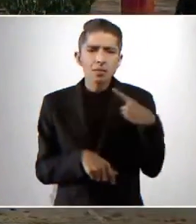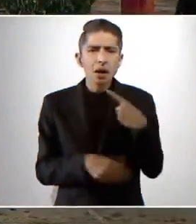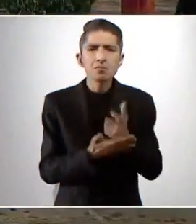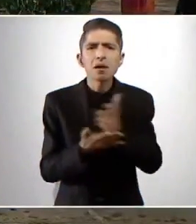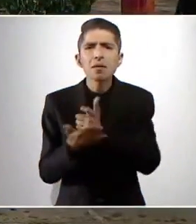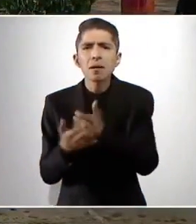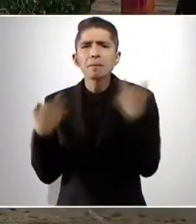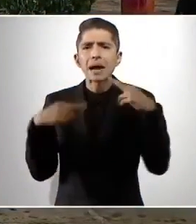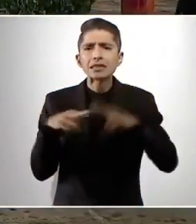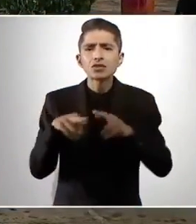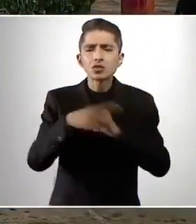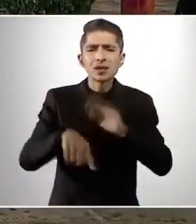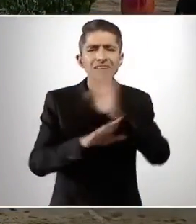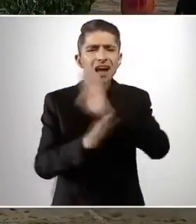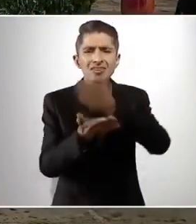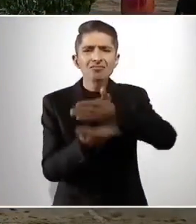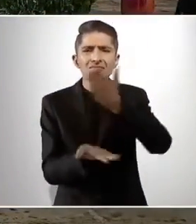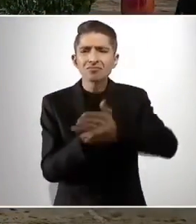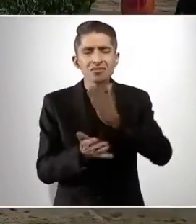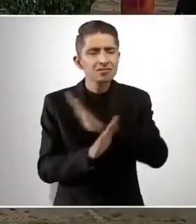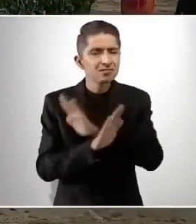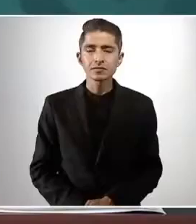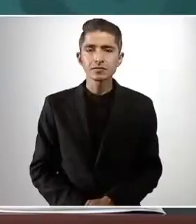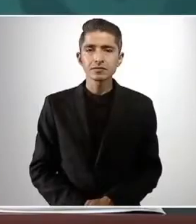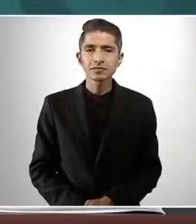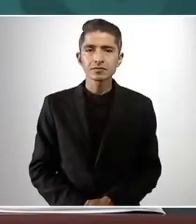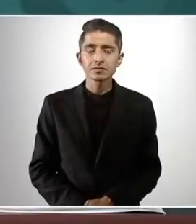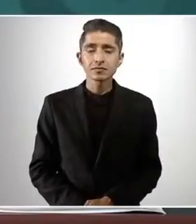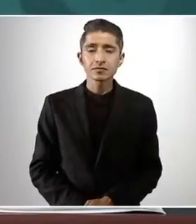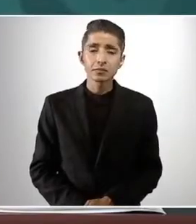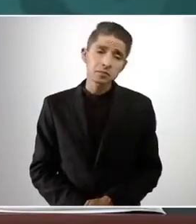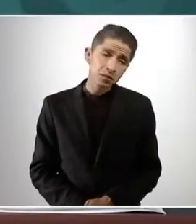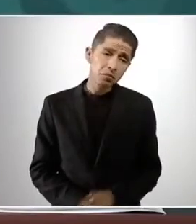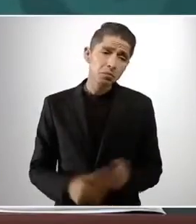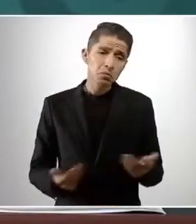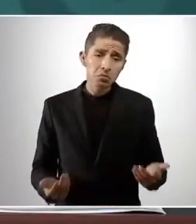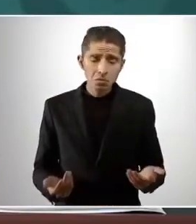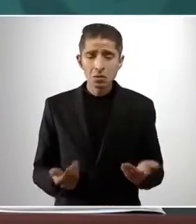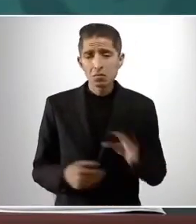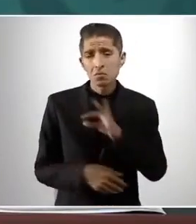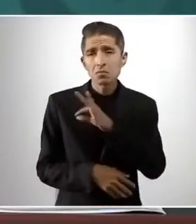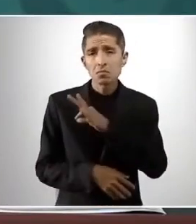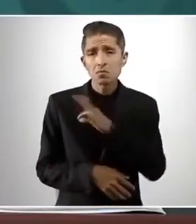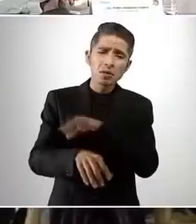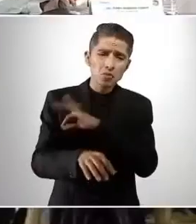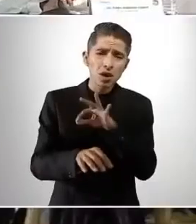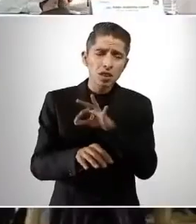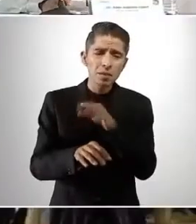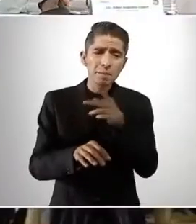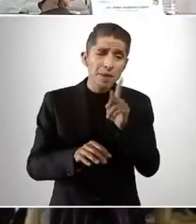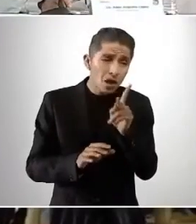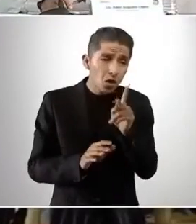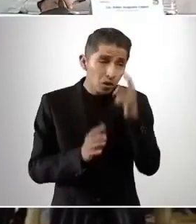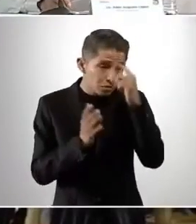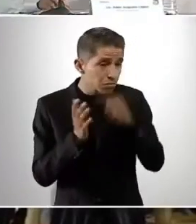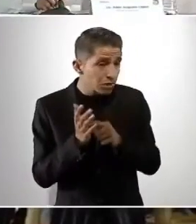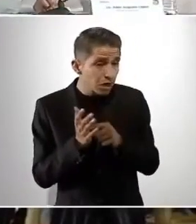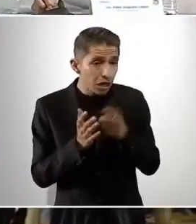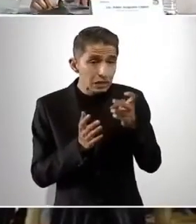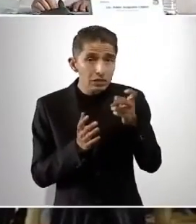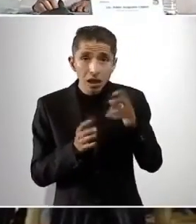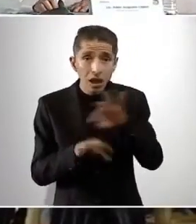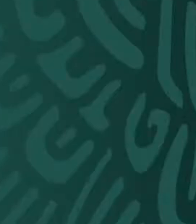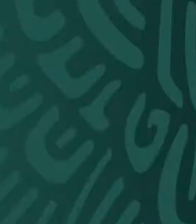El pasado 9 de octubre en Morelia, Michoacán, el presidente Andrés Manuel López Obrador presentó el plan de apoyo para garantizar la